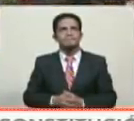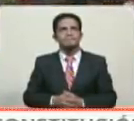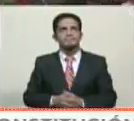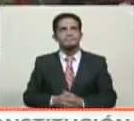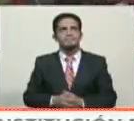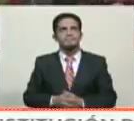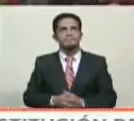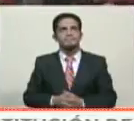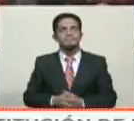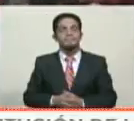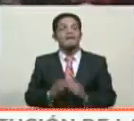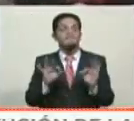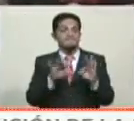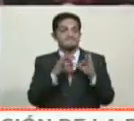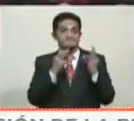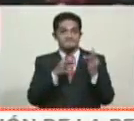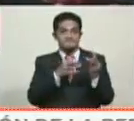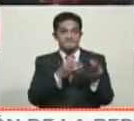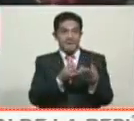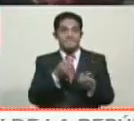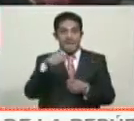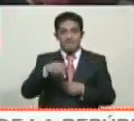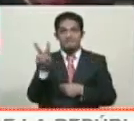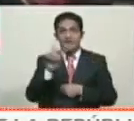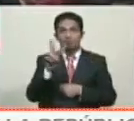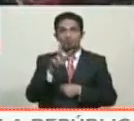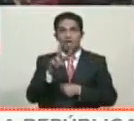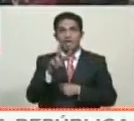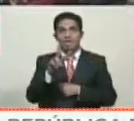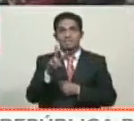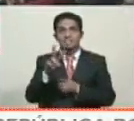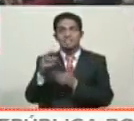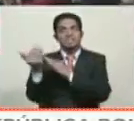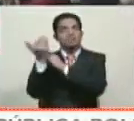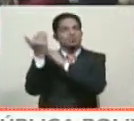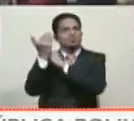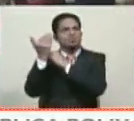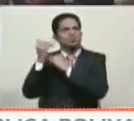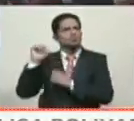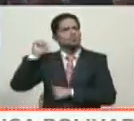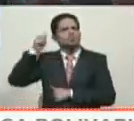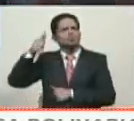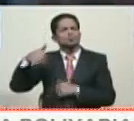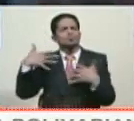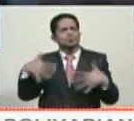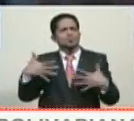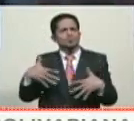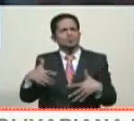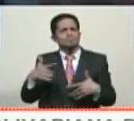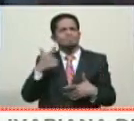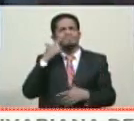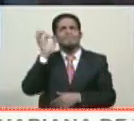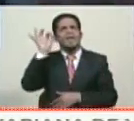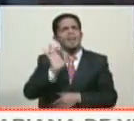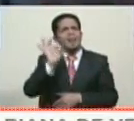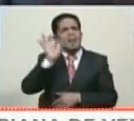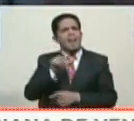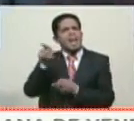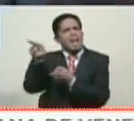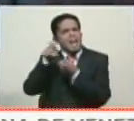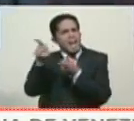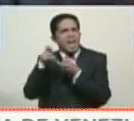Y las familias en Venezuela están protegidas desde hace muchos años con tasas de interés fijas y atractivas para el